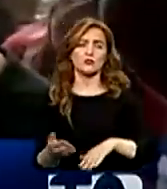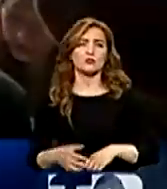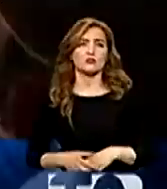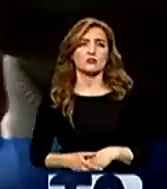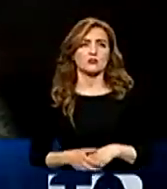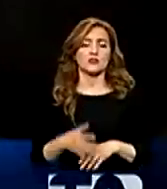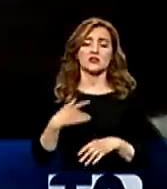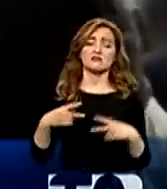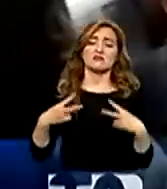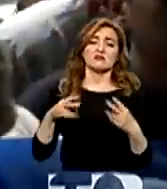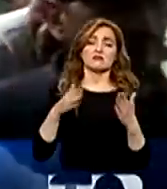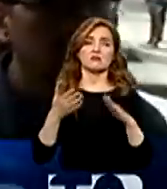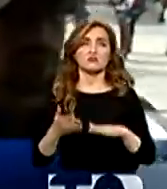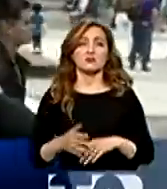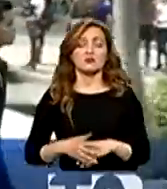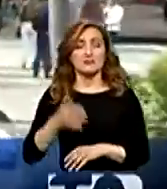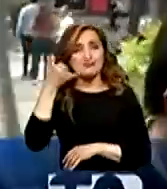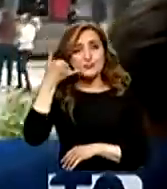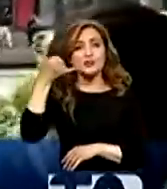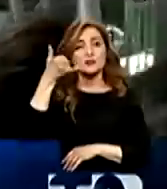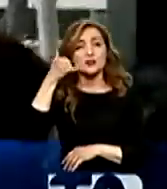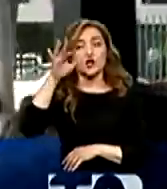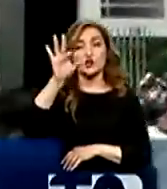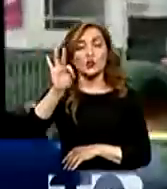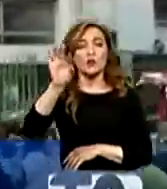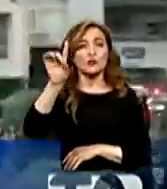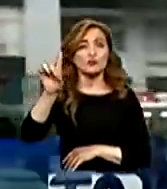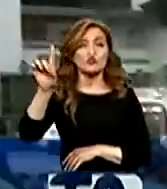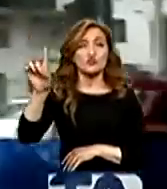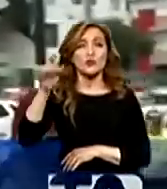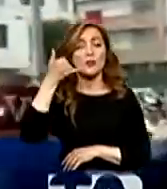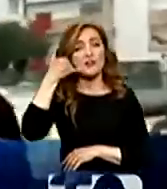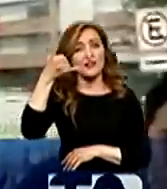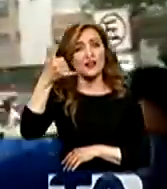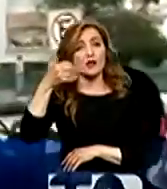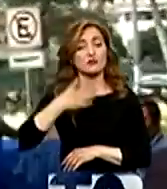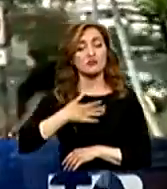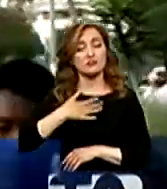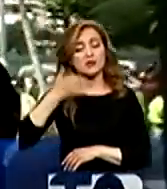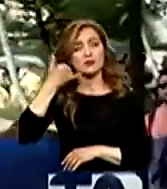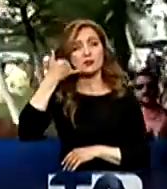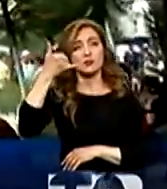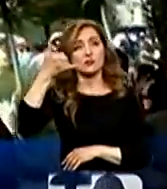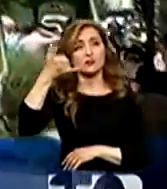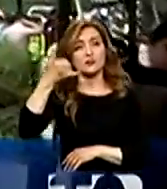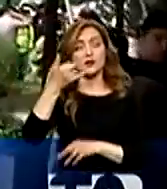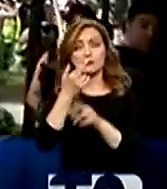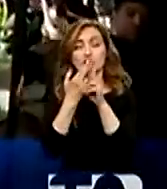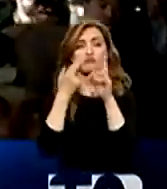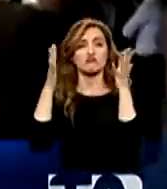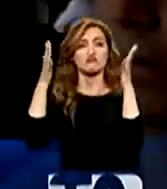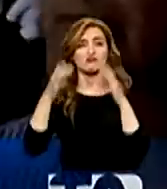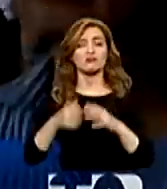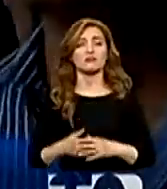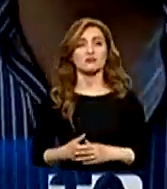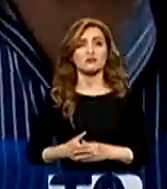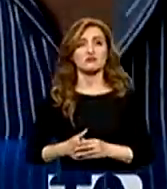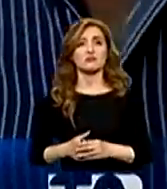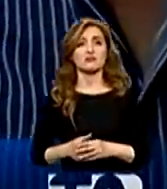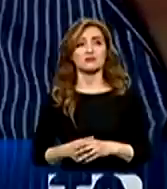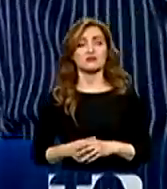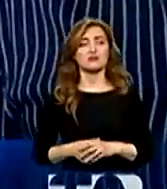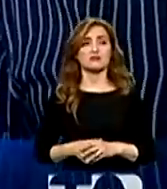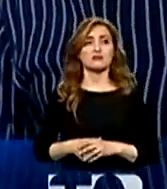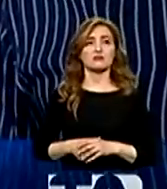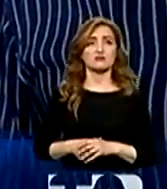no tenía vida. Lo que yo hice en ese momento es llamar al 911 de mi teléfono que está registrada la llamada, no hubo contestación alguna. Perfecto, muchísimas gracias,